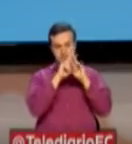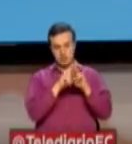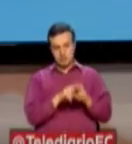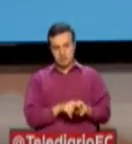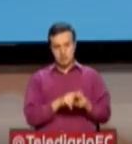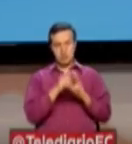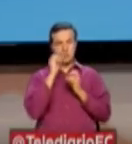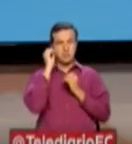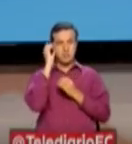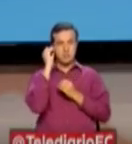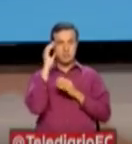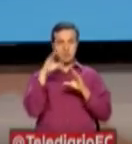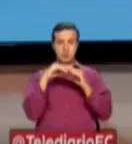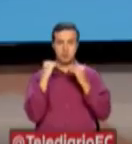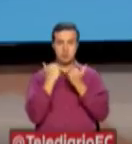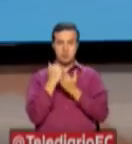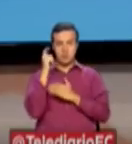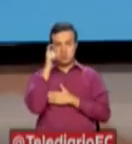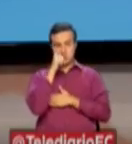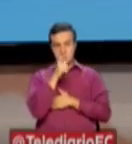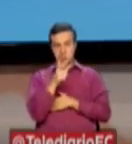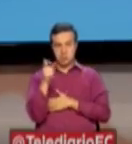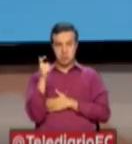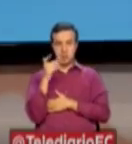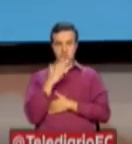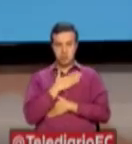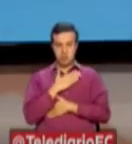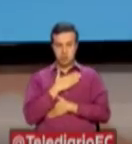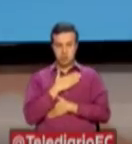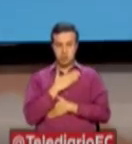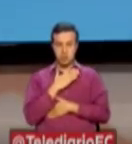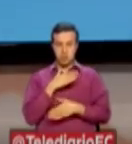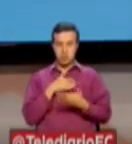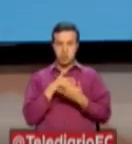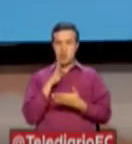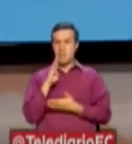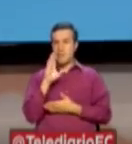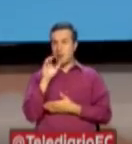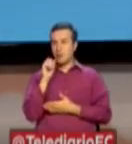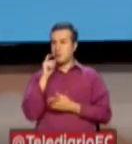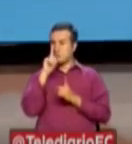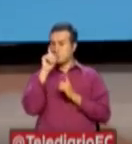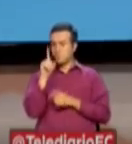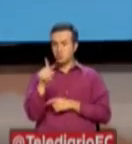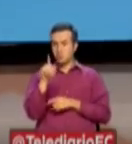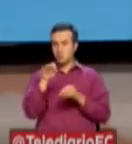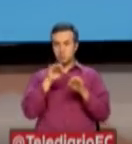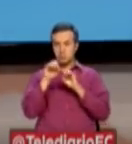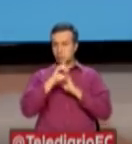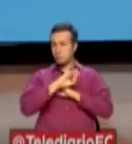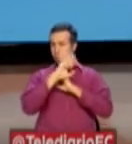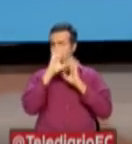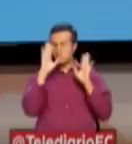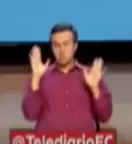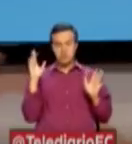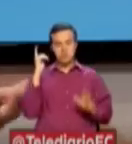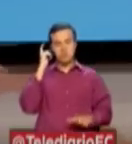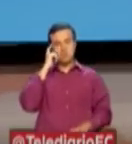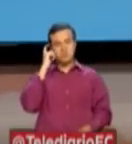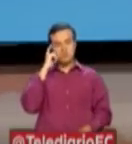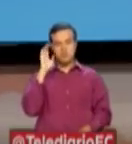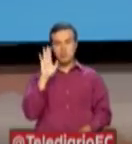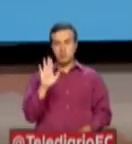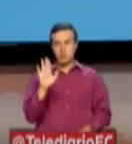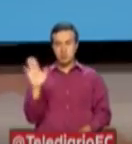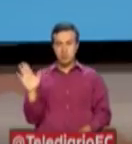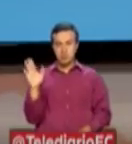intervención que tuve en la comisión de fiscalización cuando compareció carlos y le hice esta justa aclaración porque me pareció que su